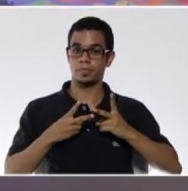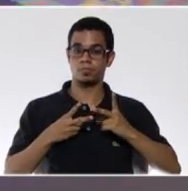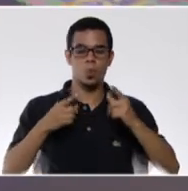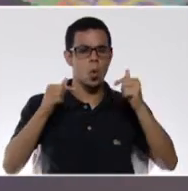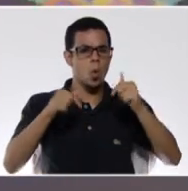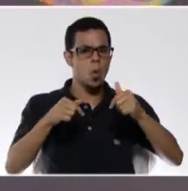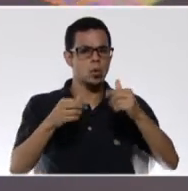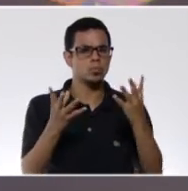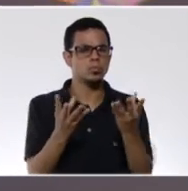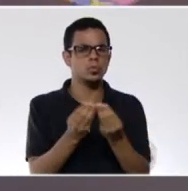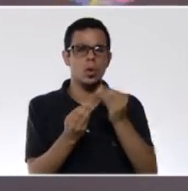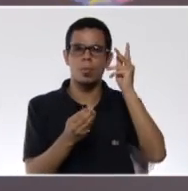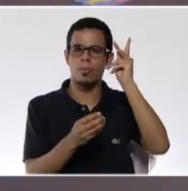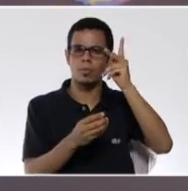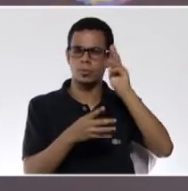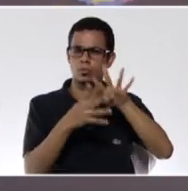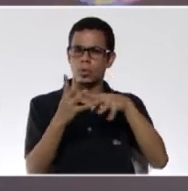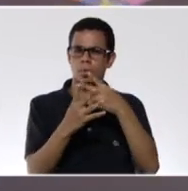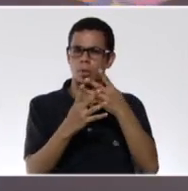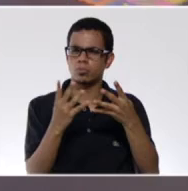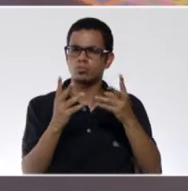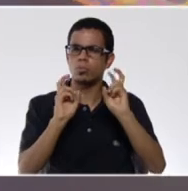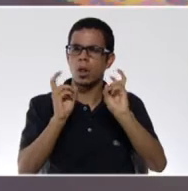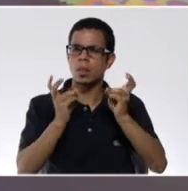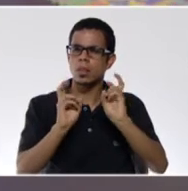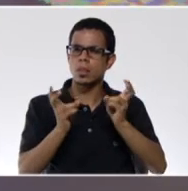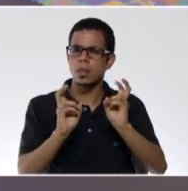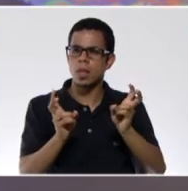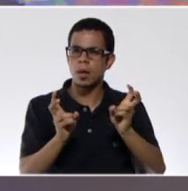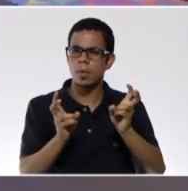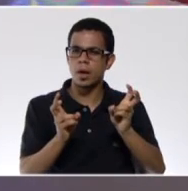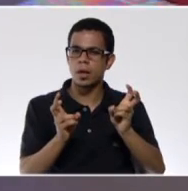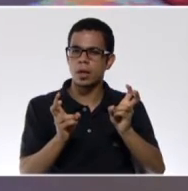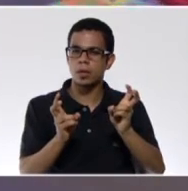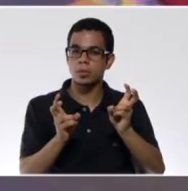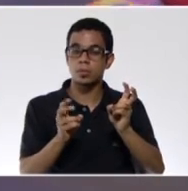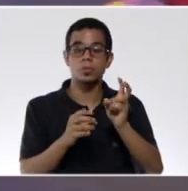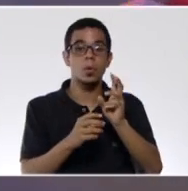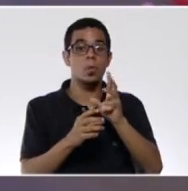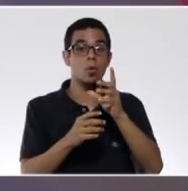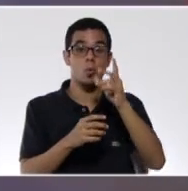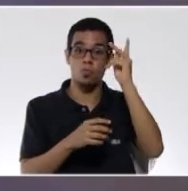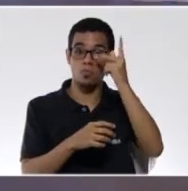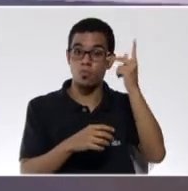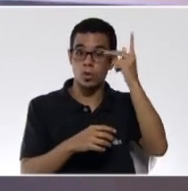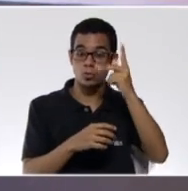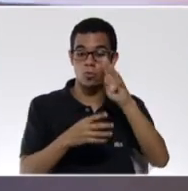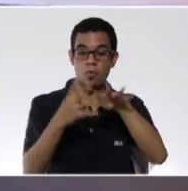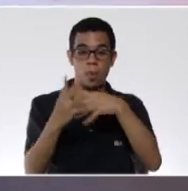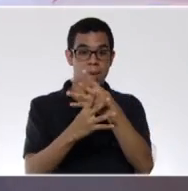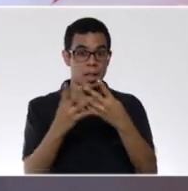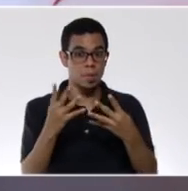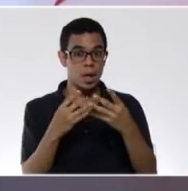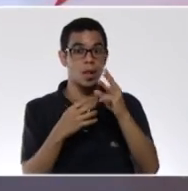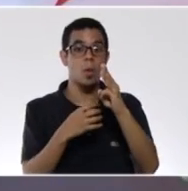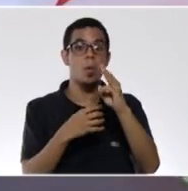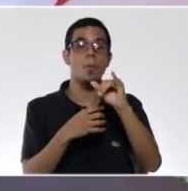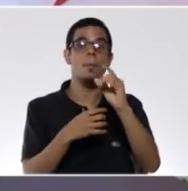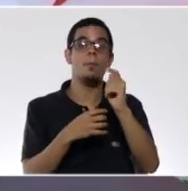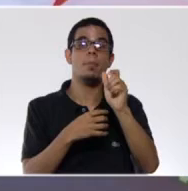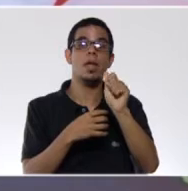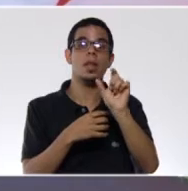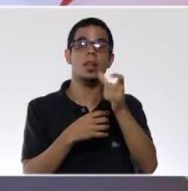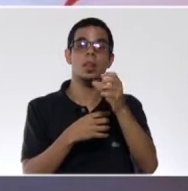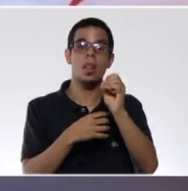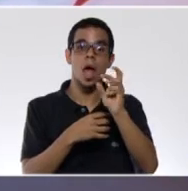nuestro profesor Yuliber Carpio con el tema generador sobre Pitágoras. Y muy interesante este miércoles, no se lo pueden